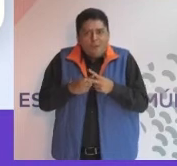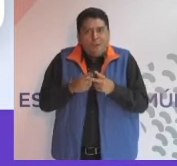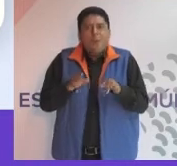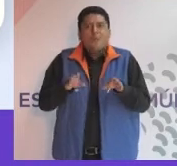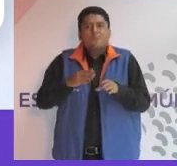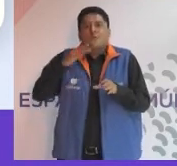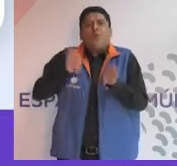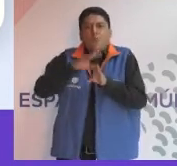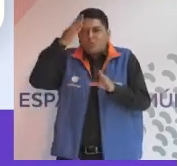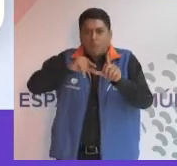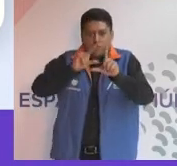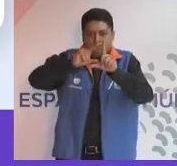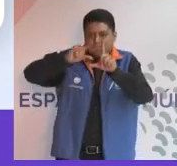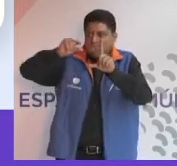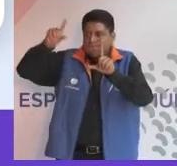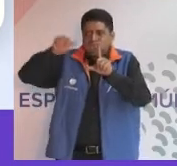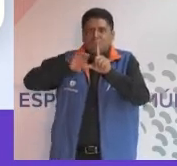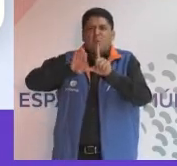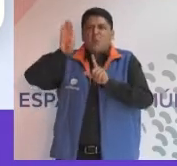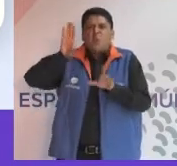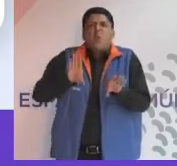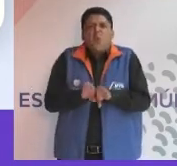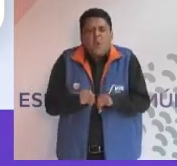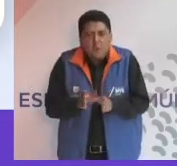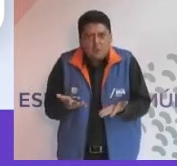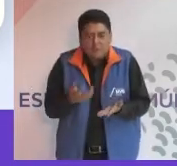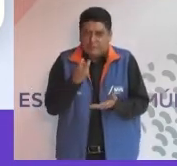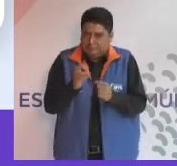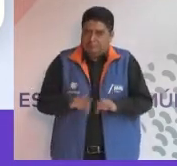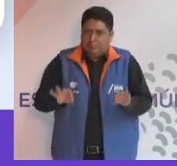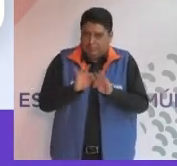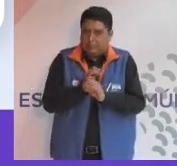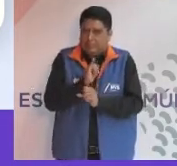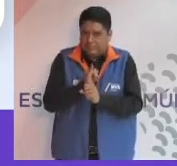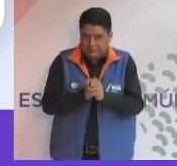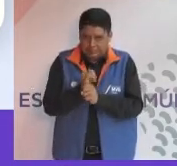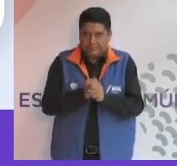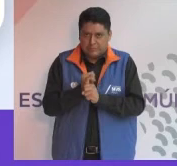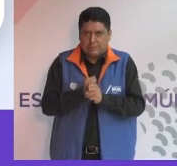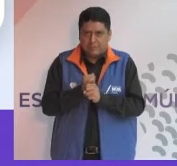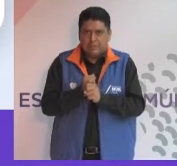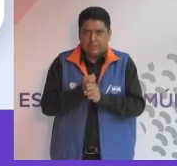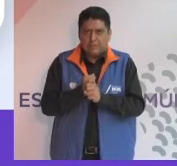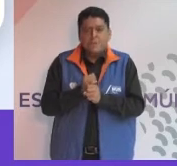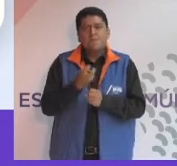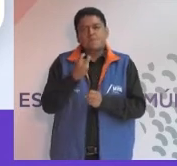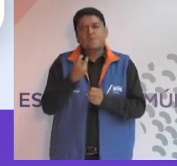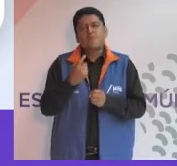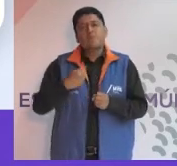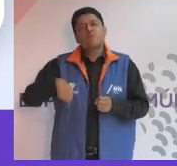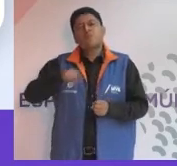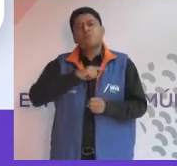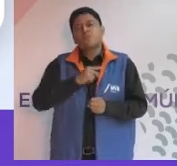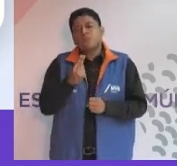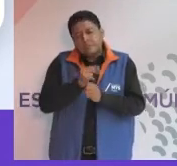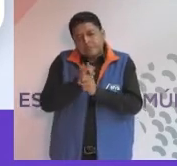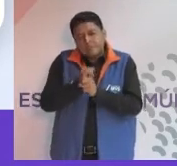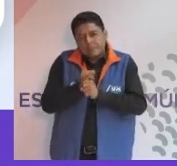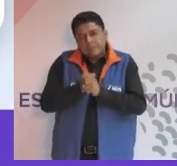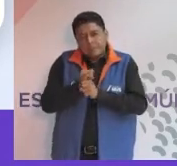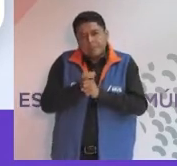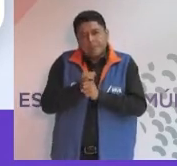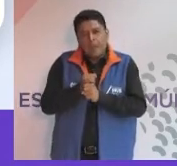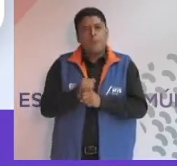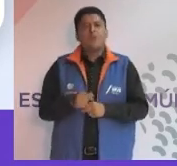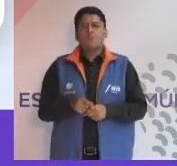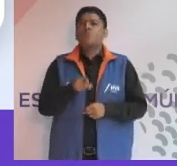si alguno de ustedes está en este caso, de nosotros que, pues bueno, ¿cómo mides la cultura de la legalidad? Tu incidencia